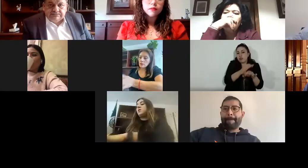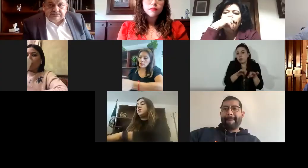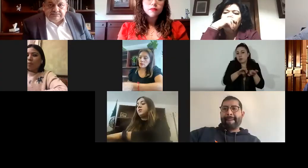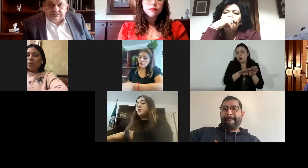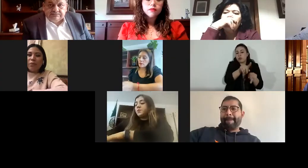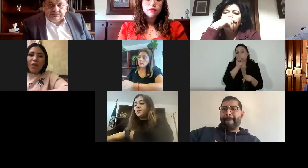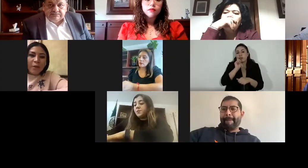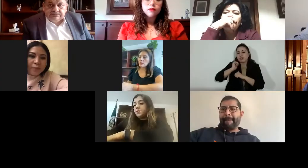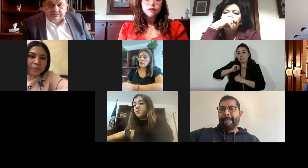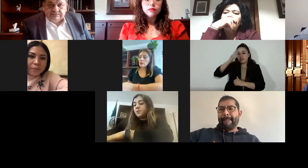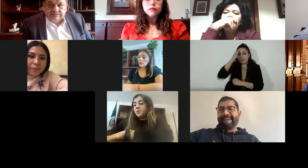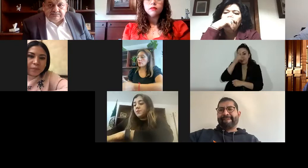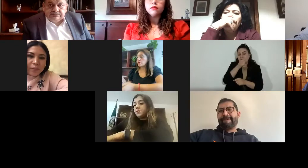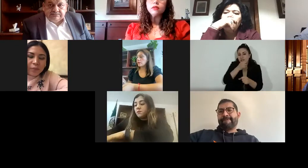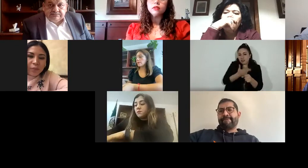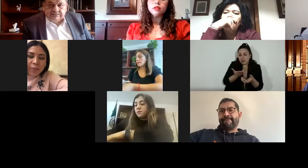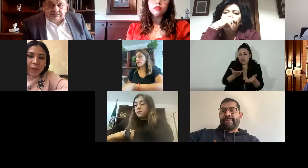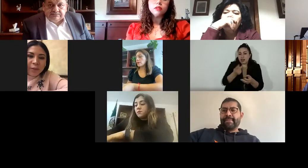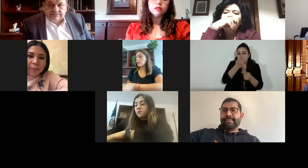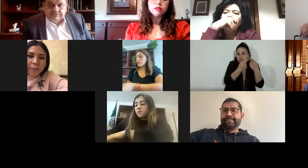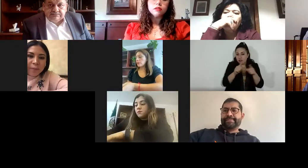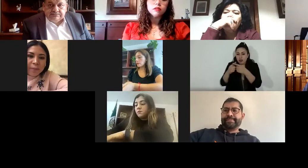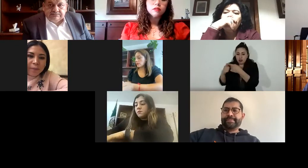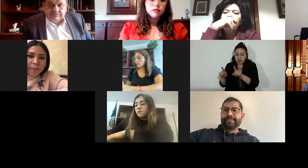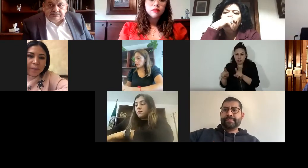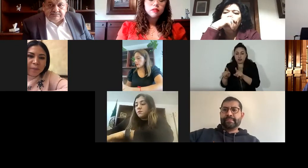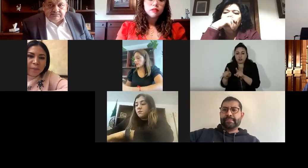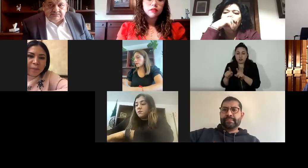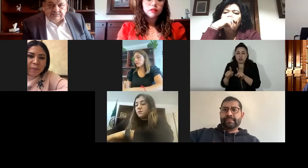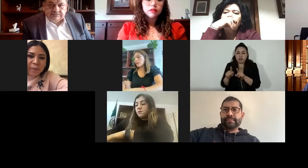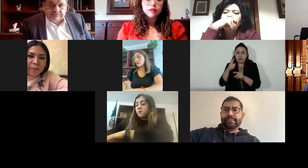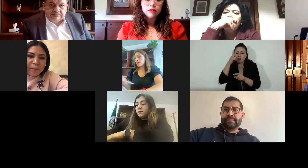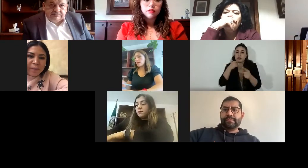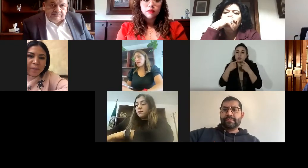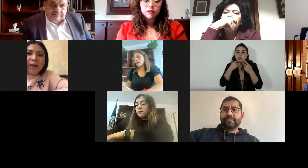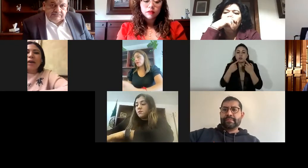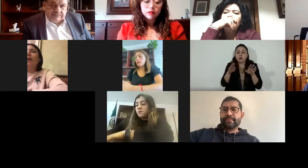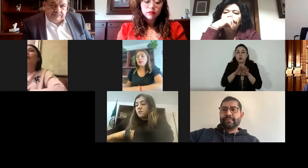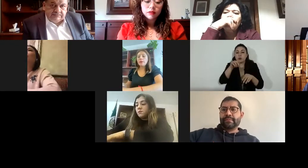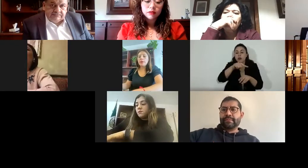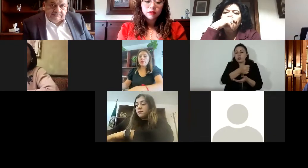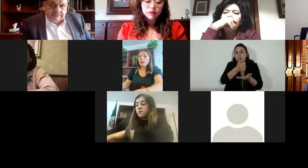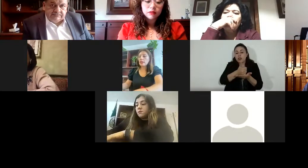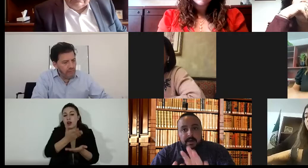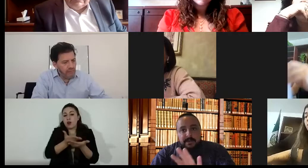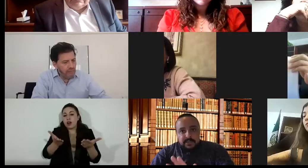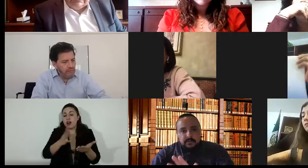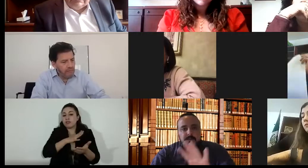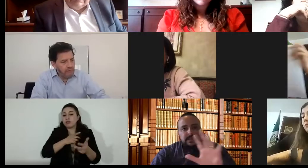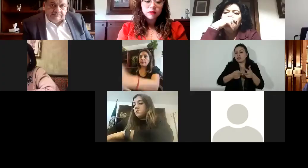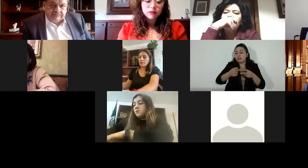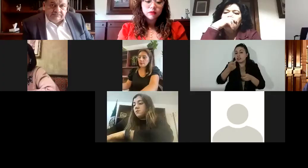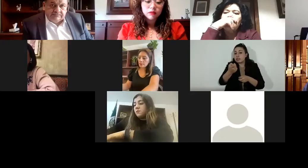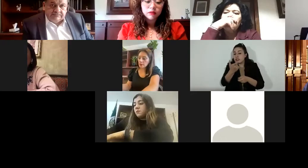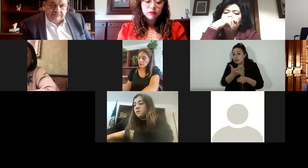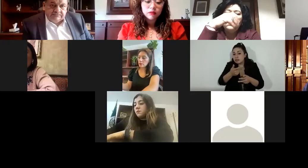pública respecto de pues, el análisis de las finanzas de la ciudad. Entonces, una cosa es la programación